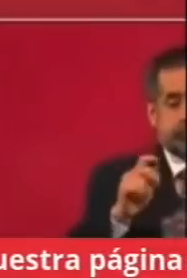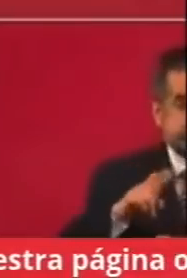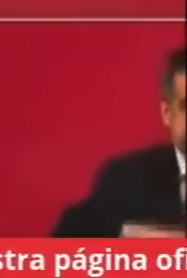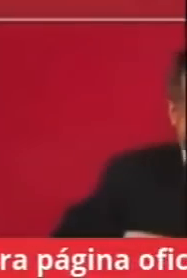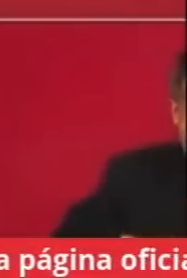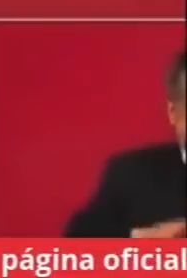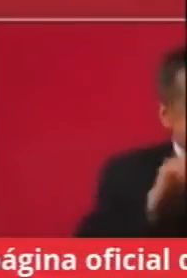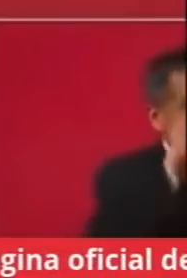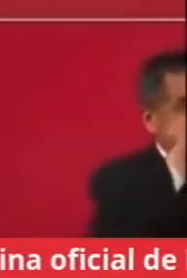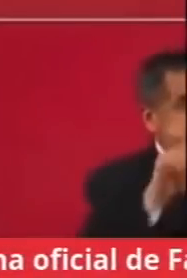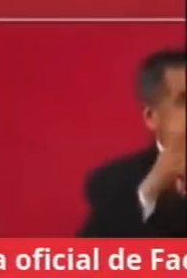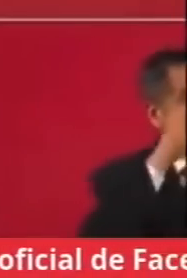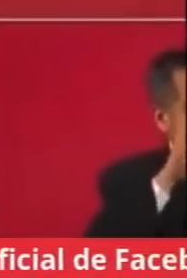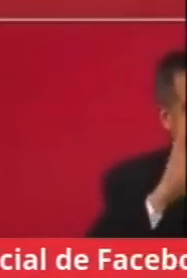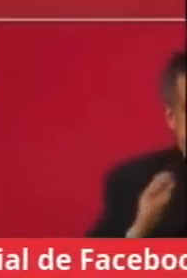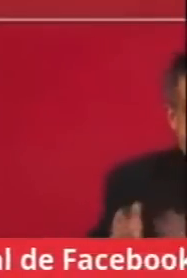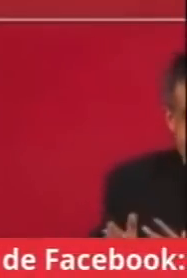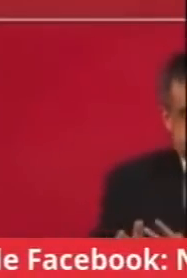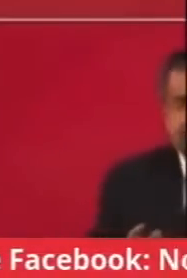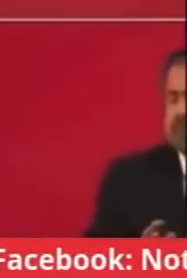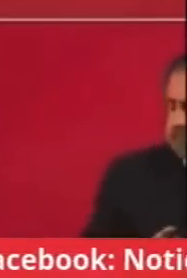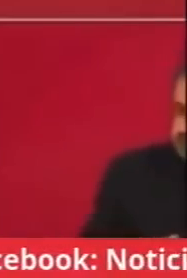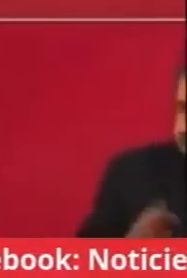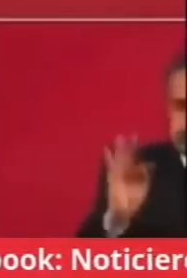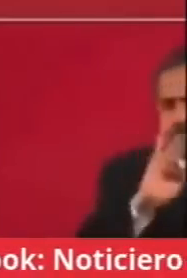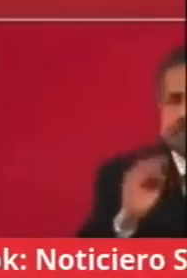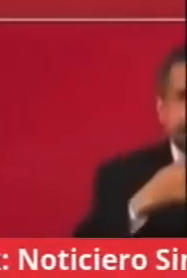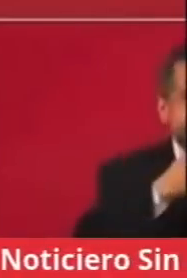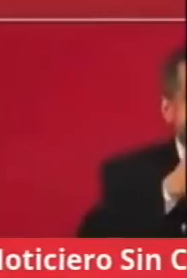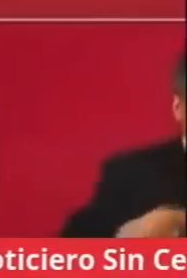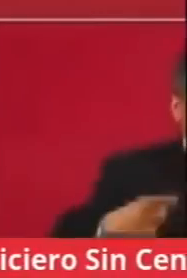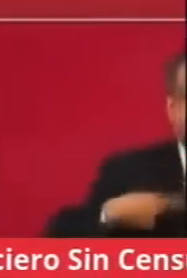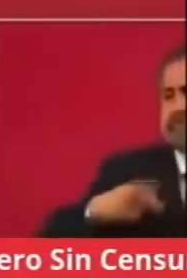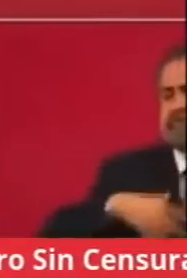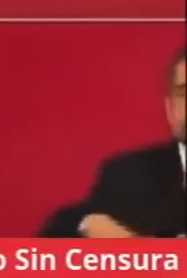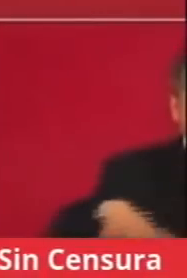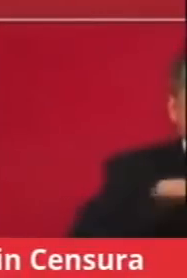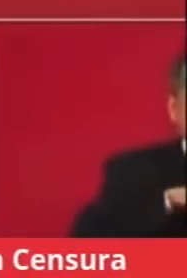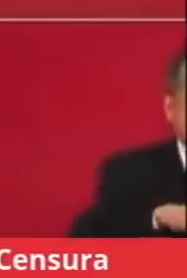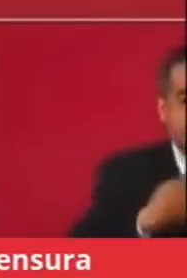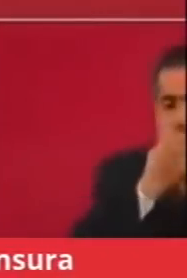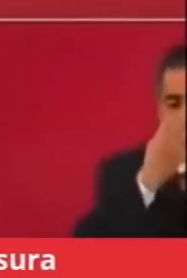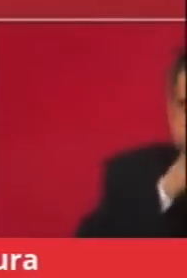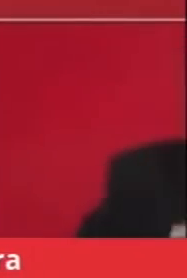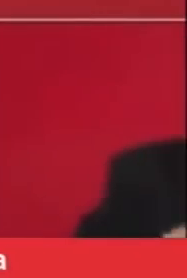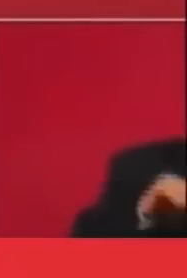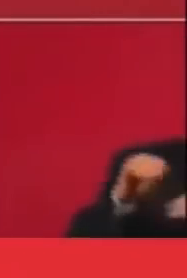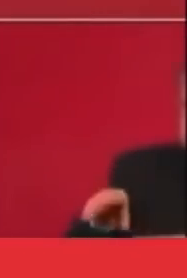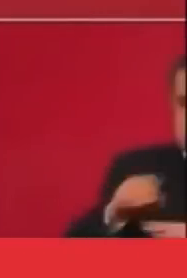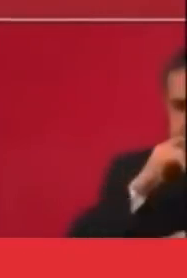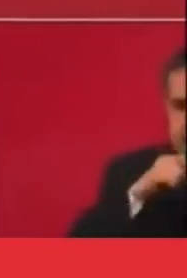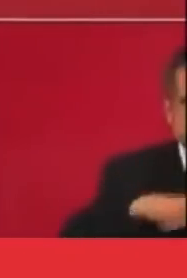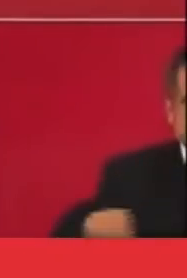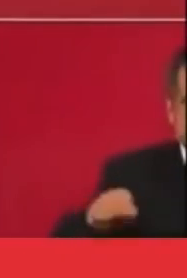el mexicano, y tratar de afianzar una nueva forma de relaciones, principalmente con el comercio en